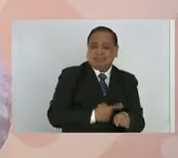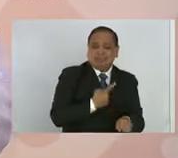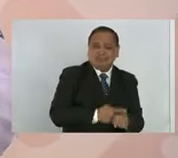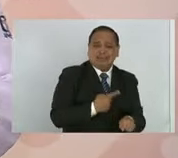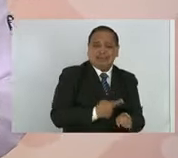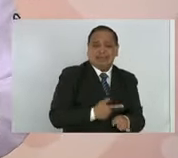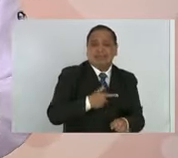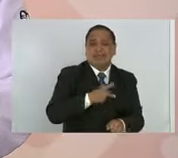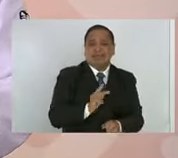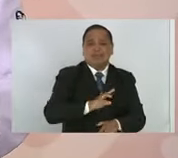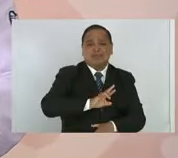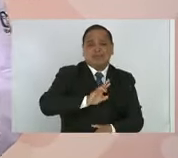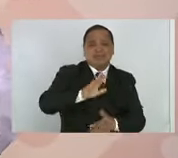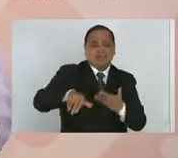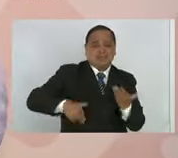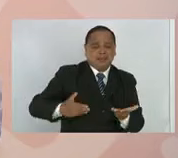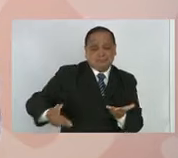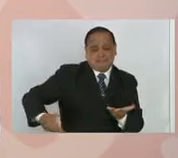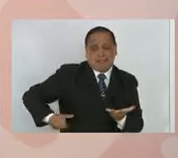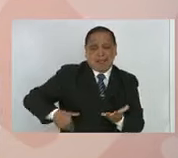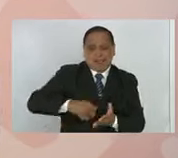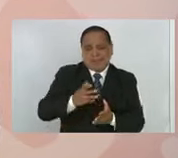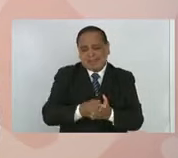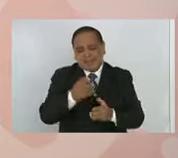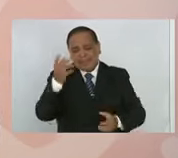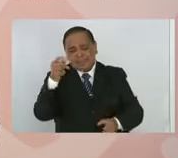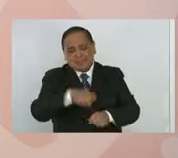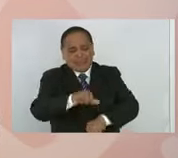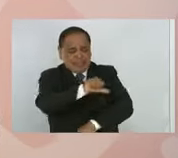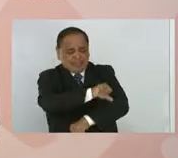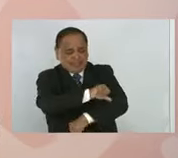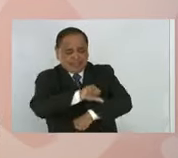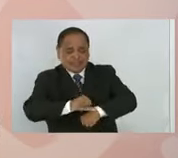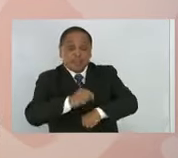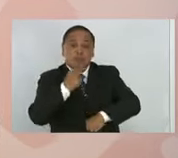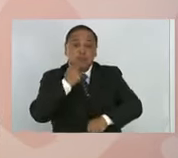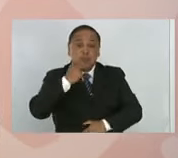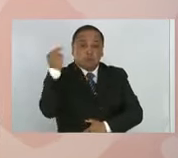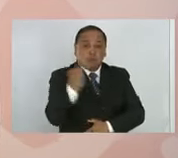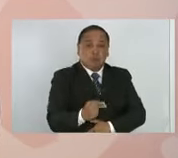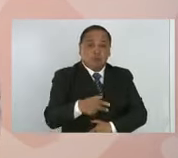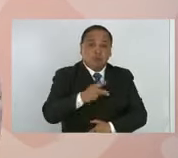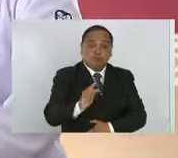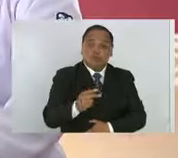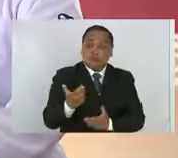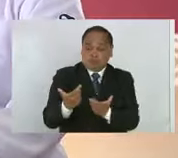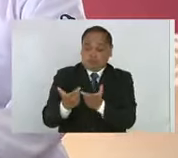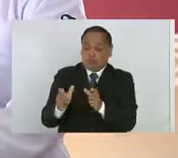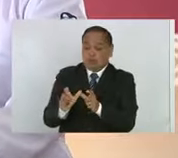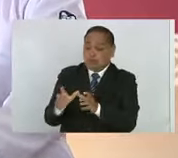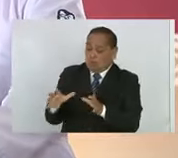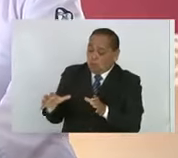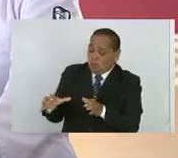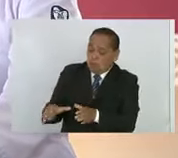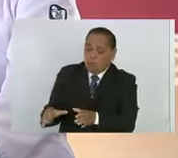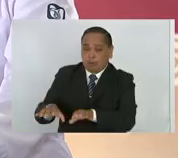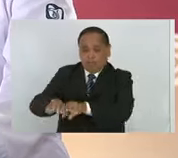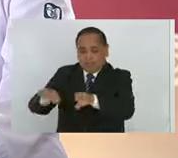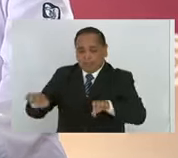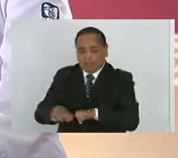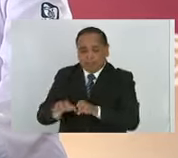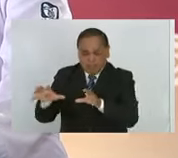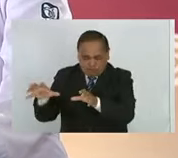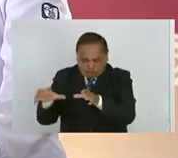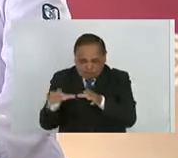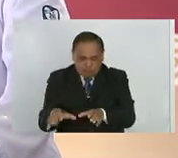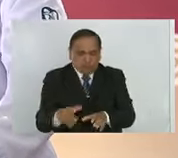malformación de las vías biliares. Fue necesario practicarle una intervención quirúrgica de urgencia y gracias al manejo conjunto y al trabajo en equipo logramos